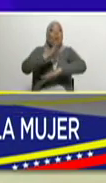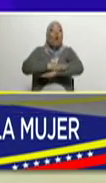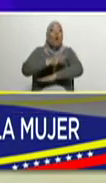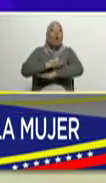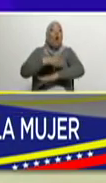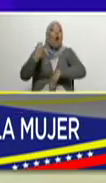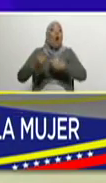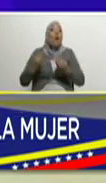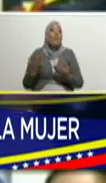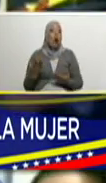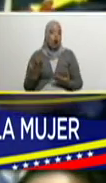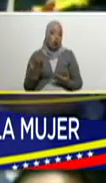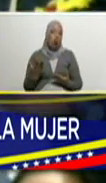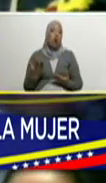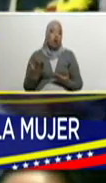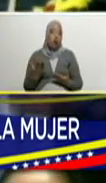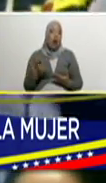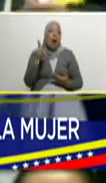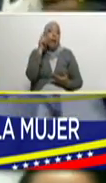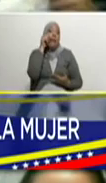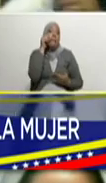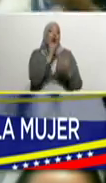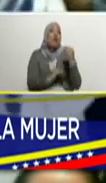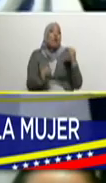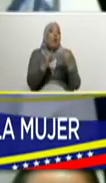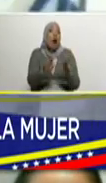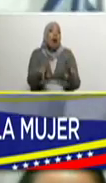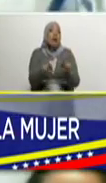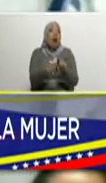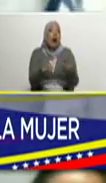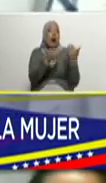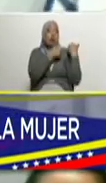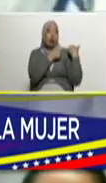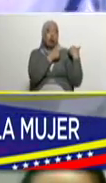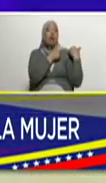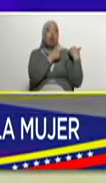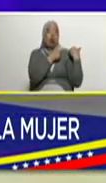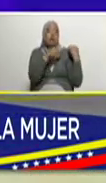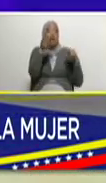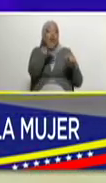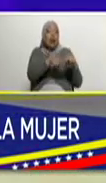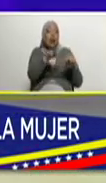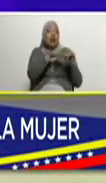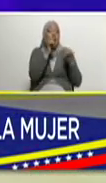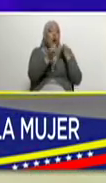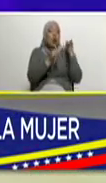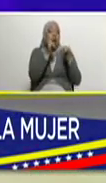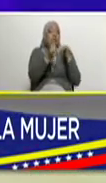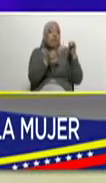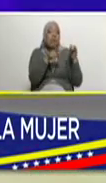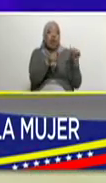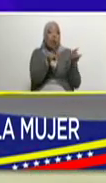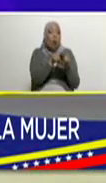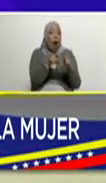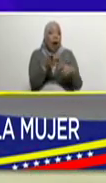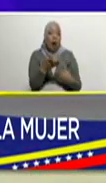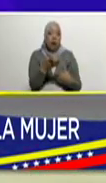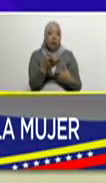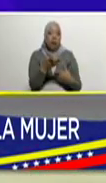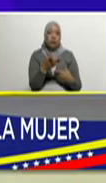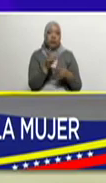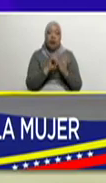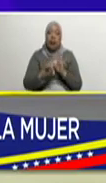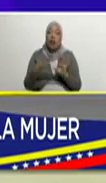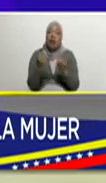educativo. El padre es igualmente responsable del niño, de la niña recién nacida, y así